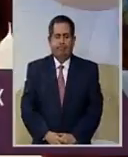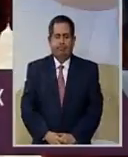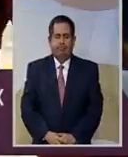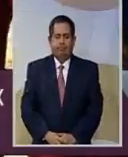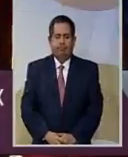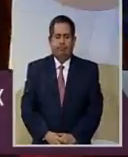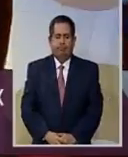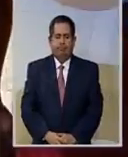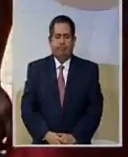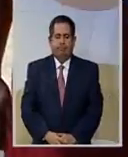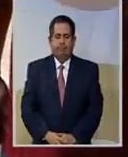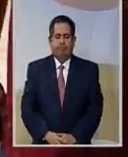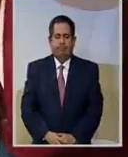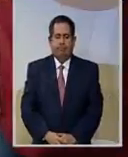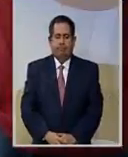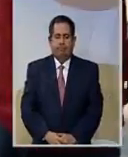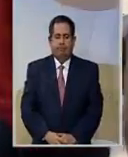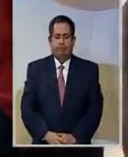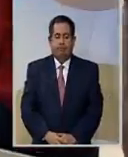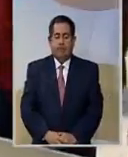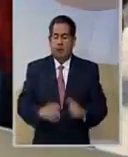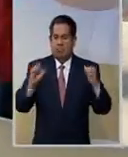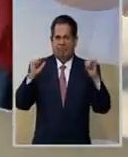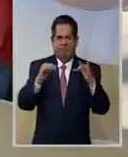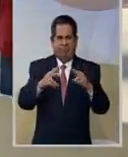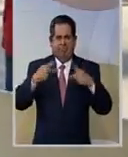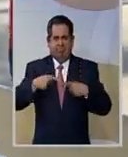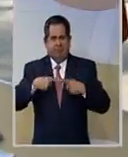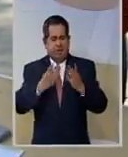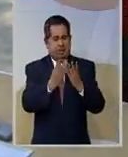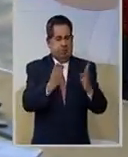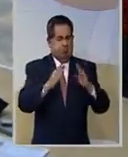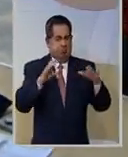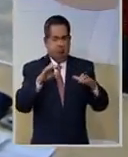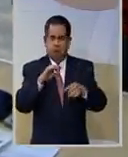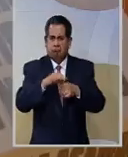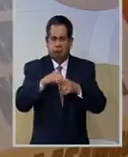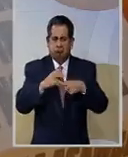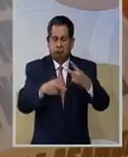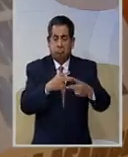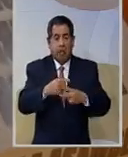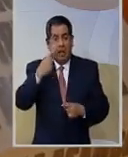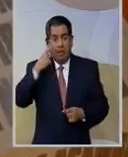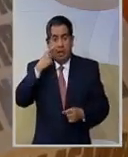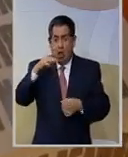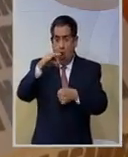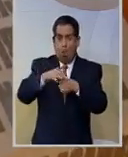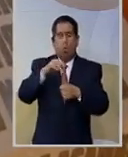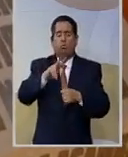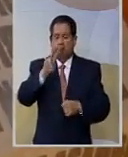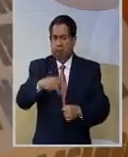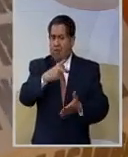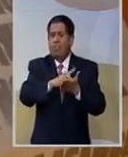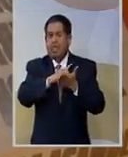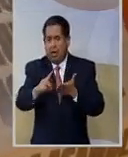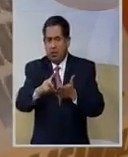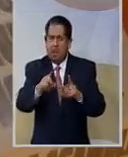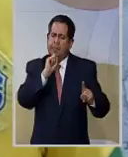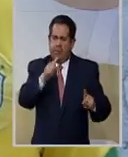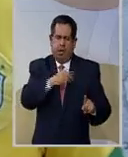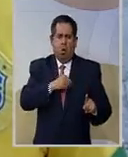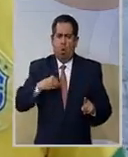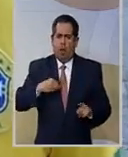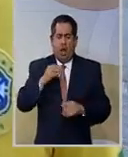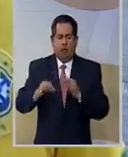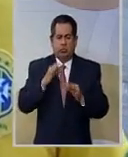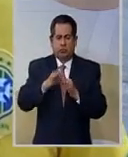sección 5345. Horas, la afluencia ciudadana a las casillas electorales continuó. Y es que el voto es un derecho, pero también es una obligación.